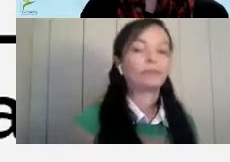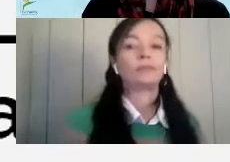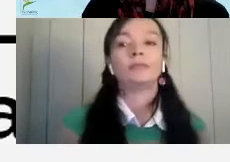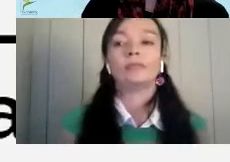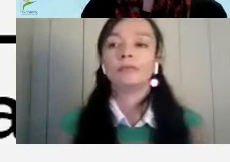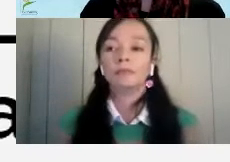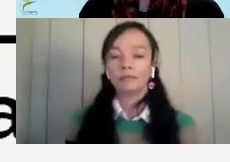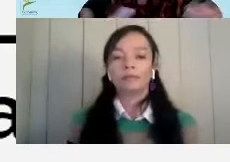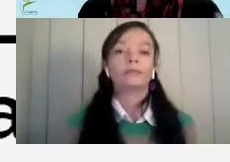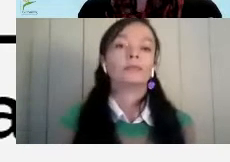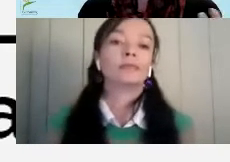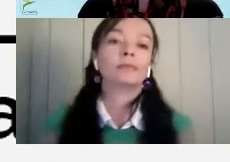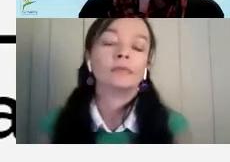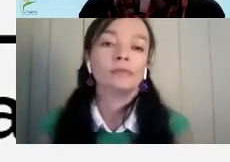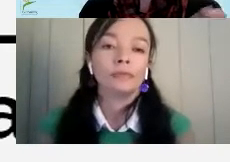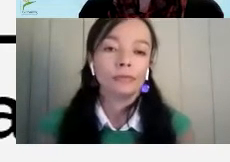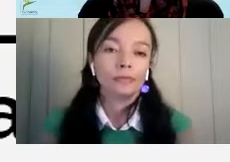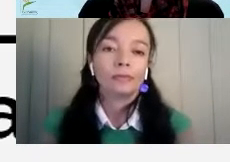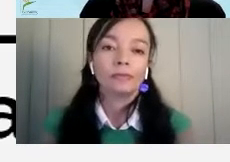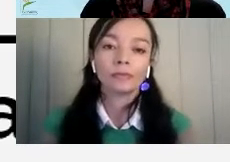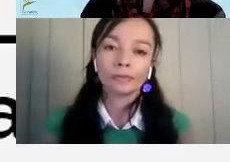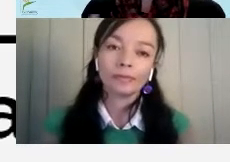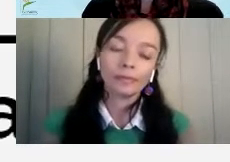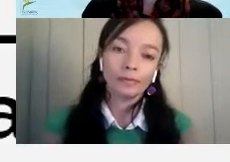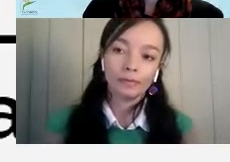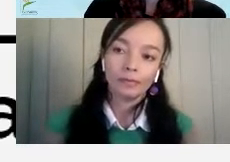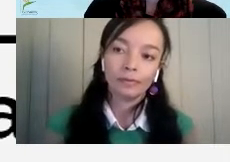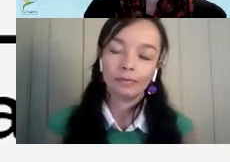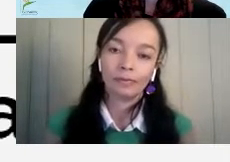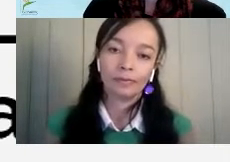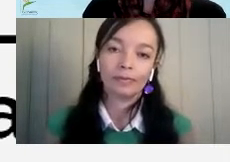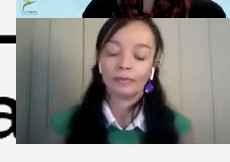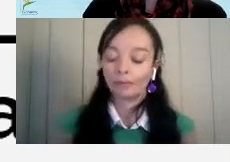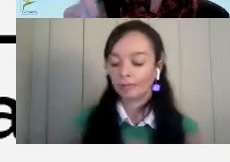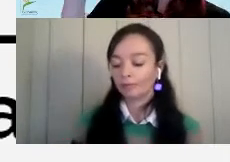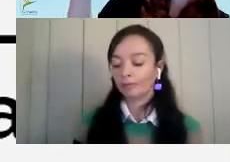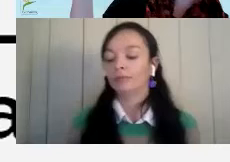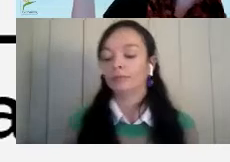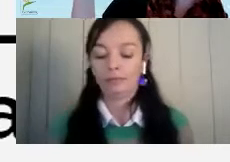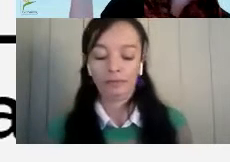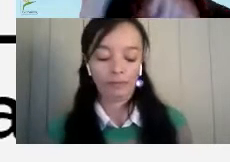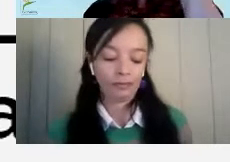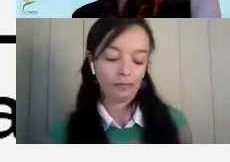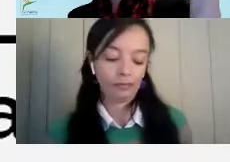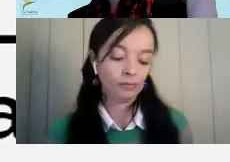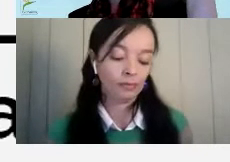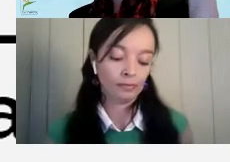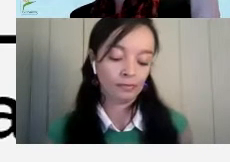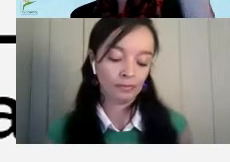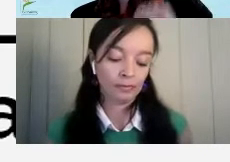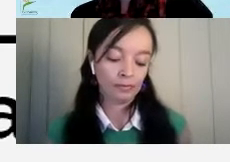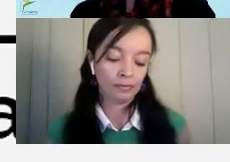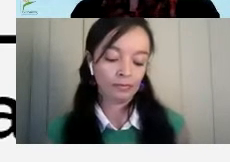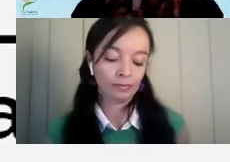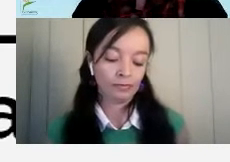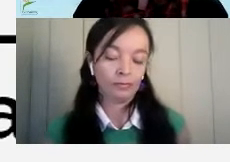mejor, bueno, el niño puede señalar lo que quiere decir y no va a querer hablar. Va a estar señalando así todo el tiempo.